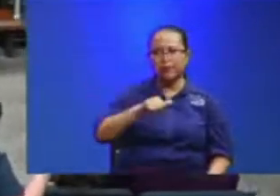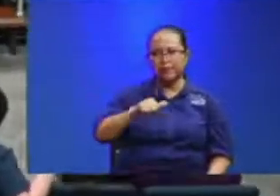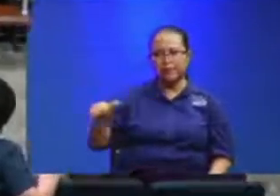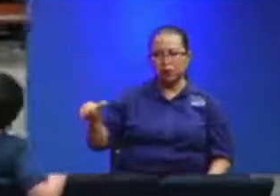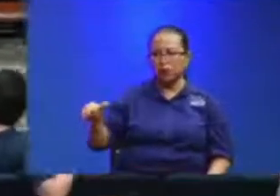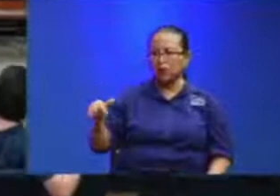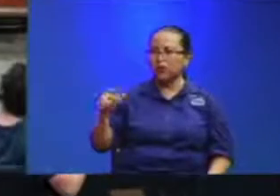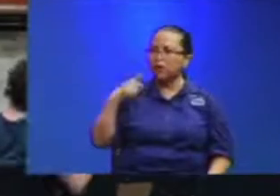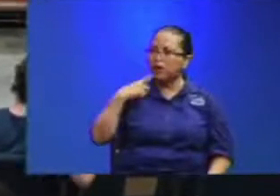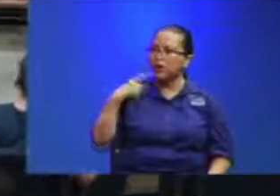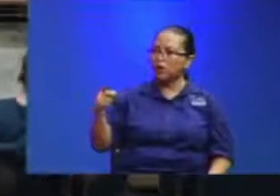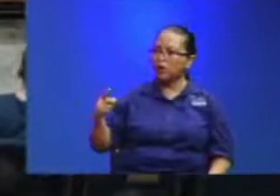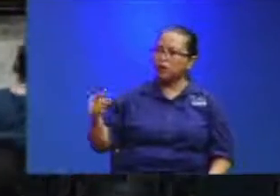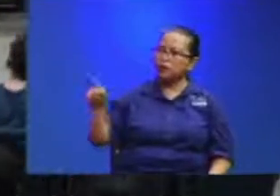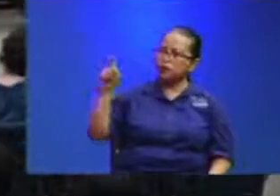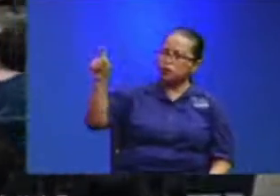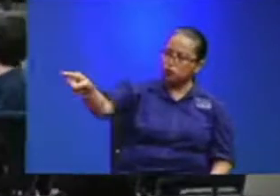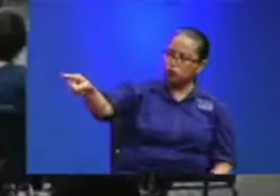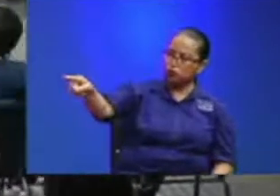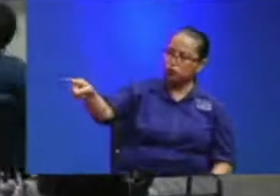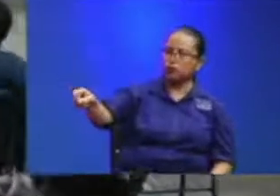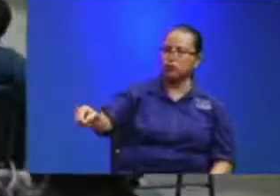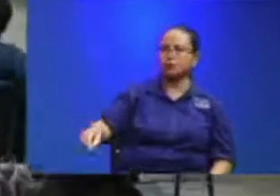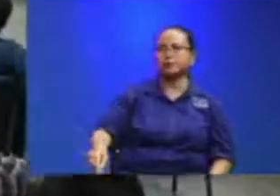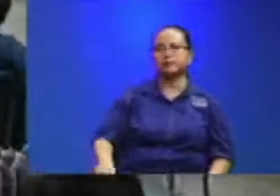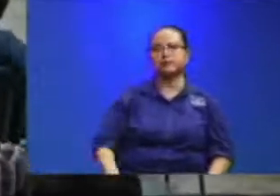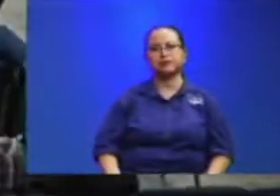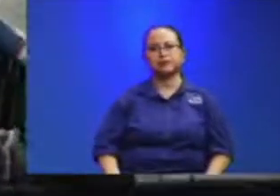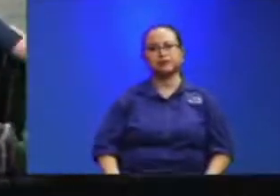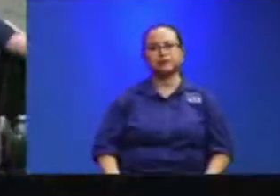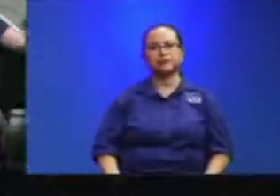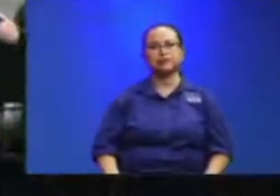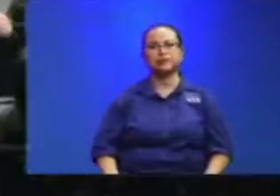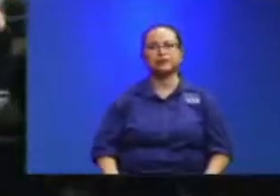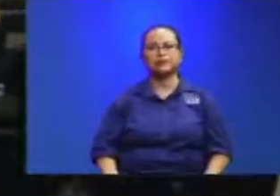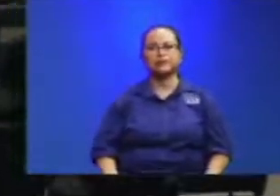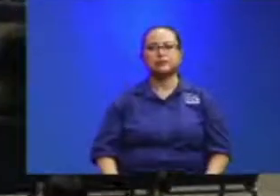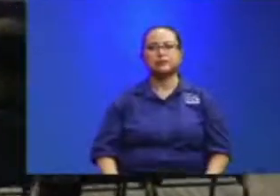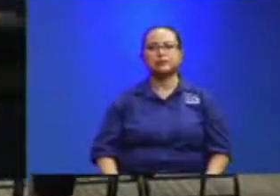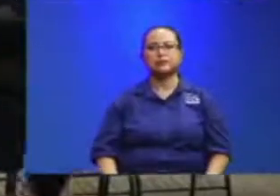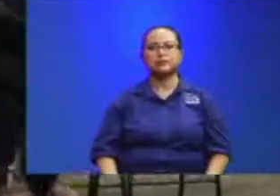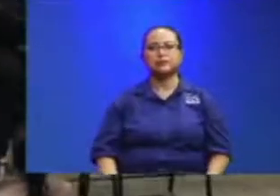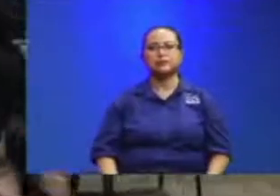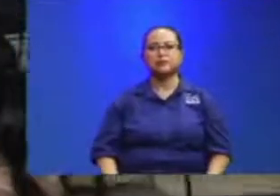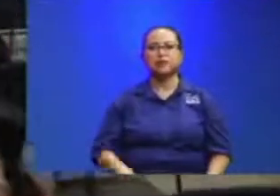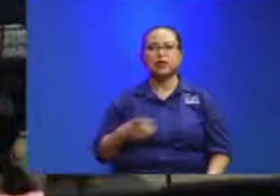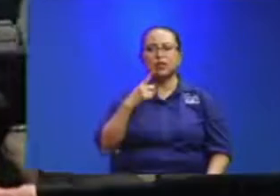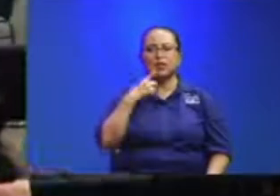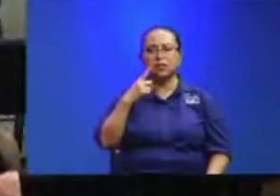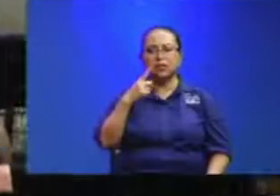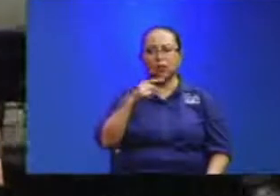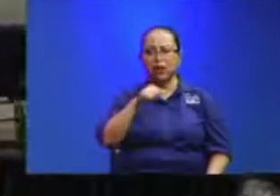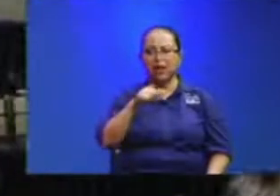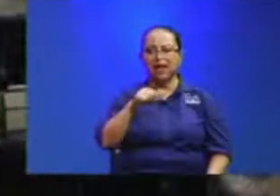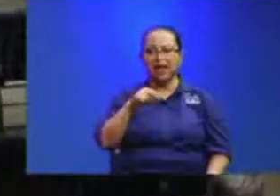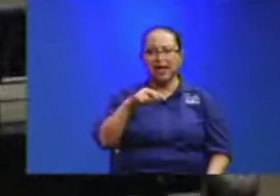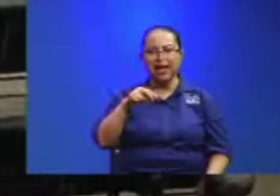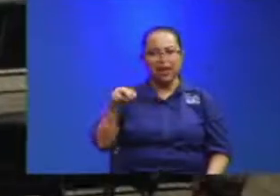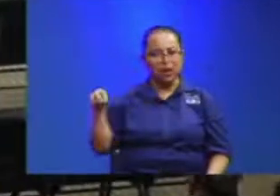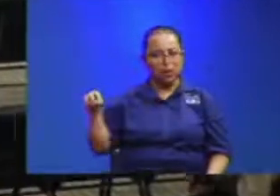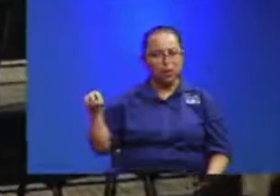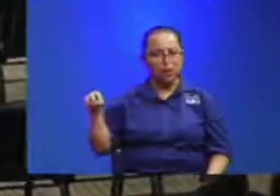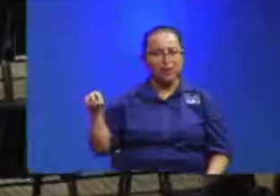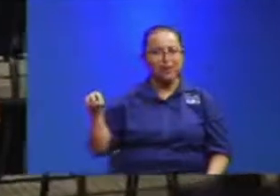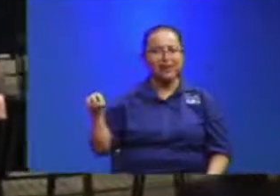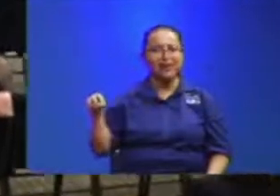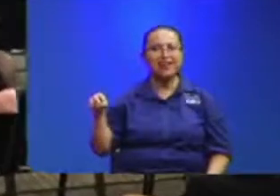en un domingo en la mañana no se me olvida que él está diciendo el nombre si se me olvidó gracias a dios si no lo digo